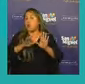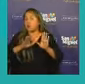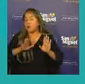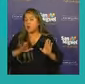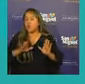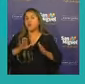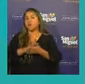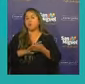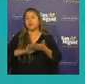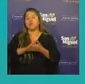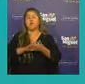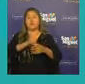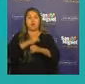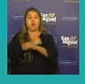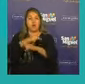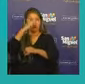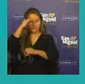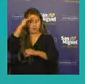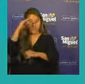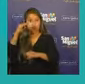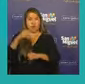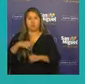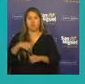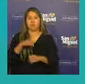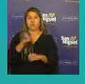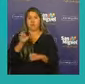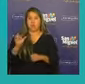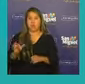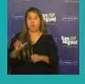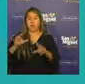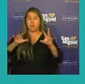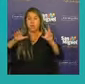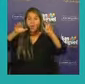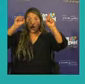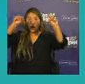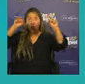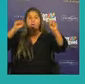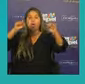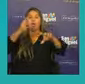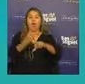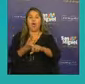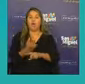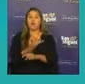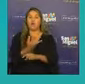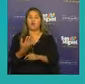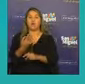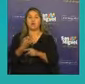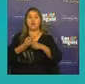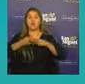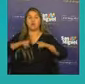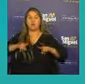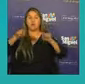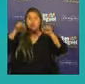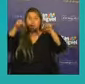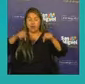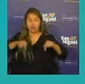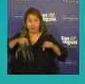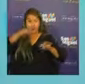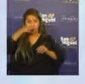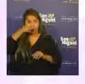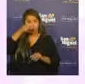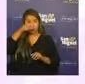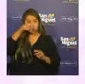tanto carabineros como PDI como fiscalía tenían números distintos. Y hoy día este observatorio, ¿qué